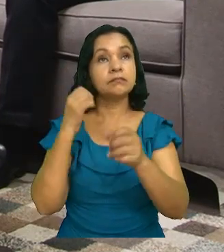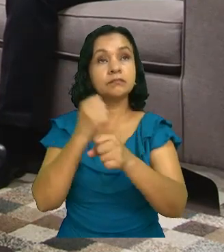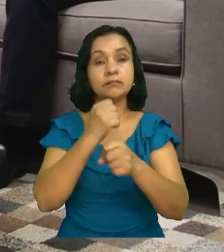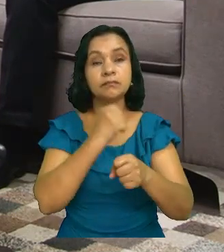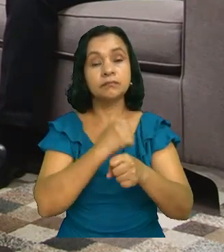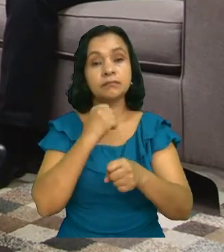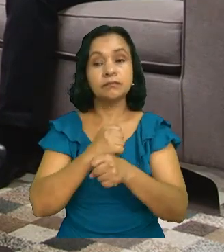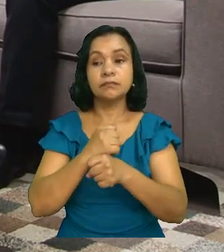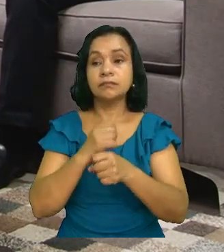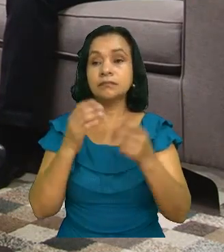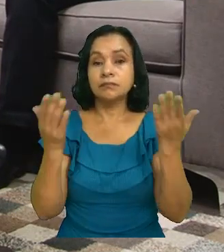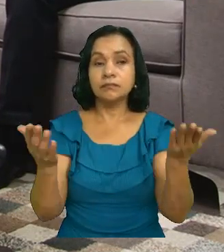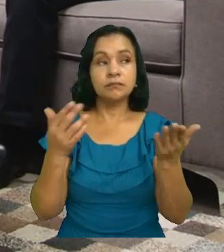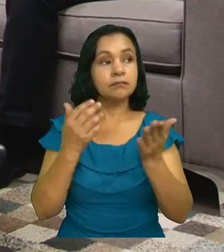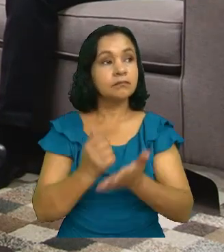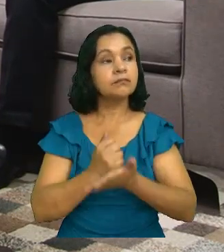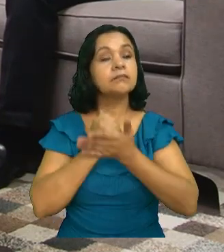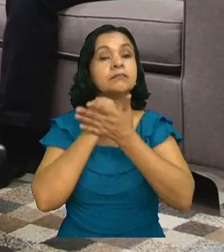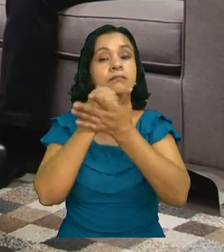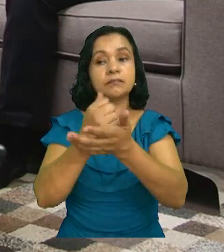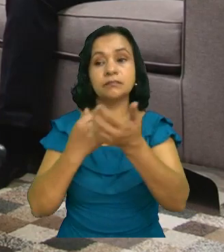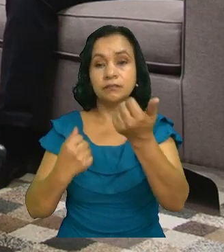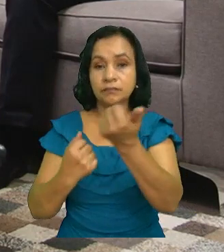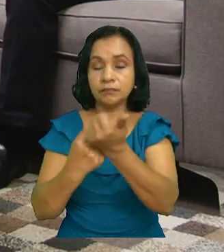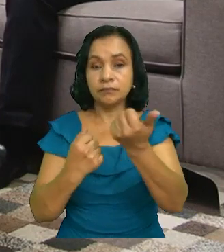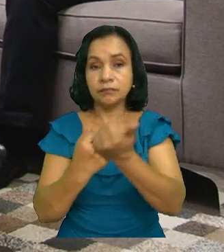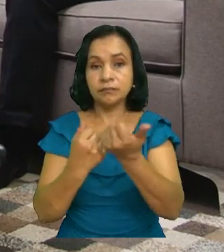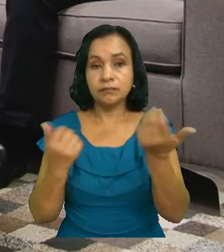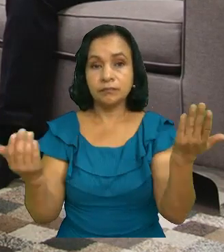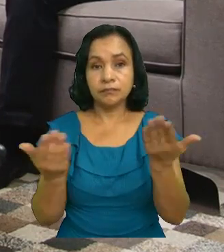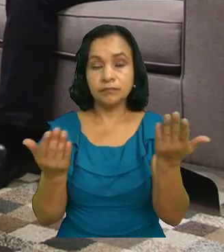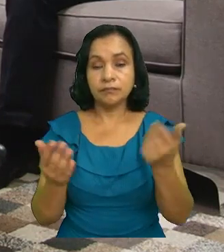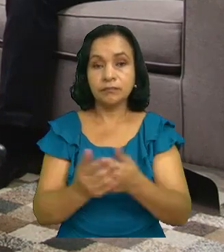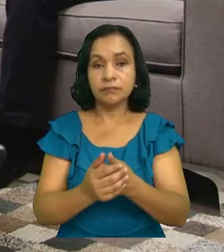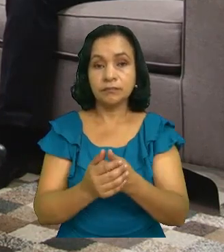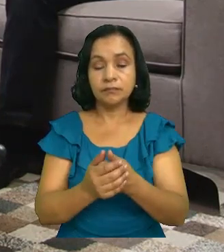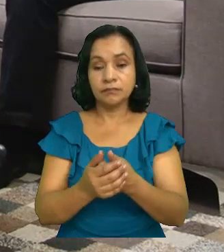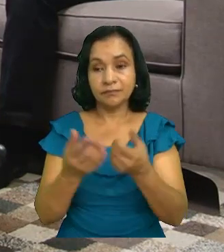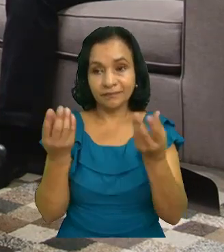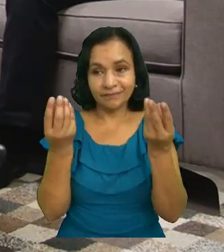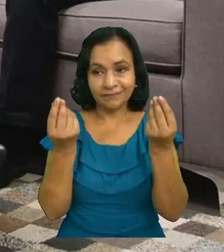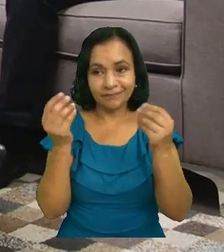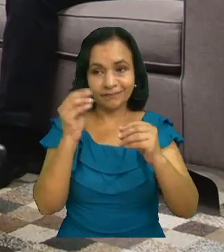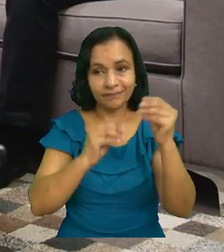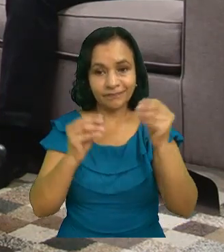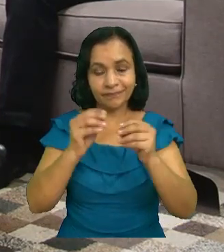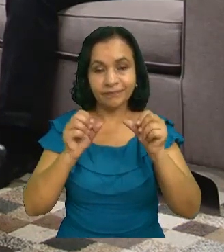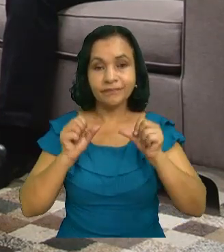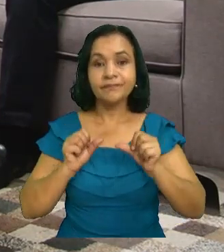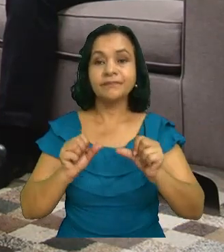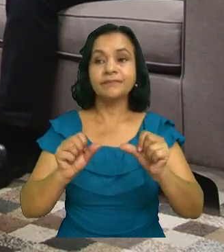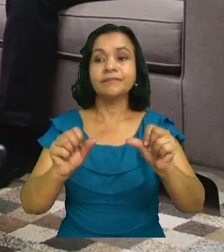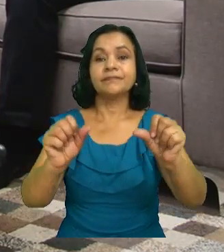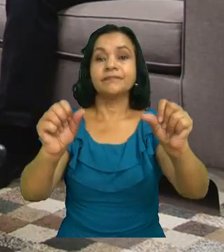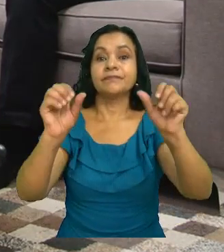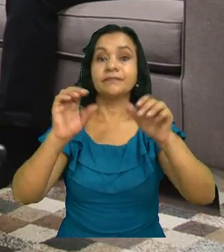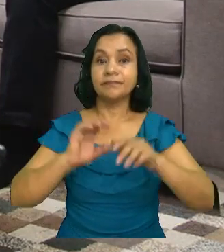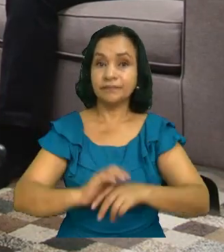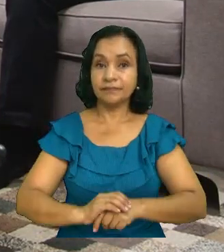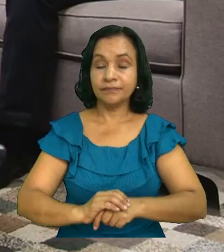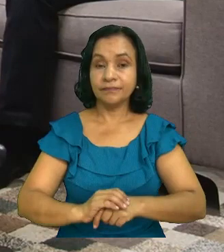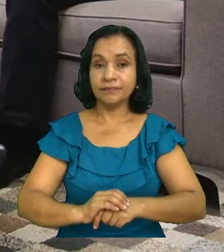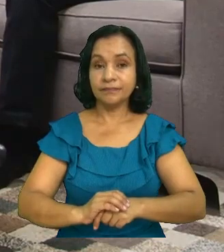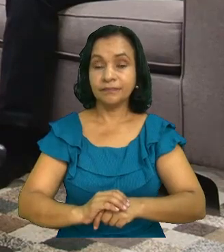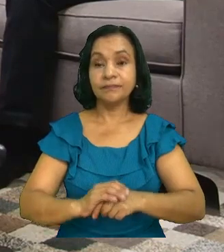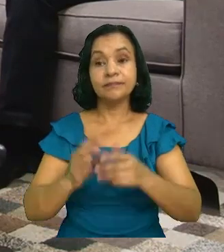general, que contribuyen a darle movilidad a la economía, a darle movimiento, darle, claro, es decir, son